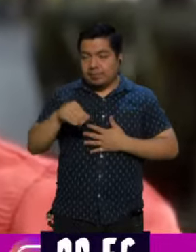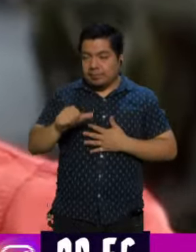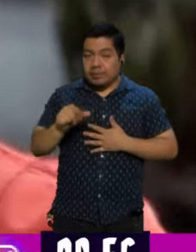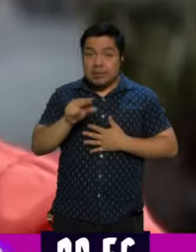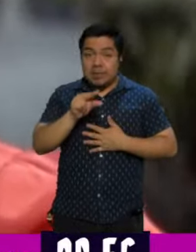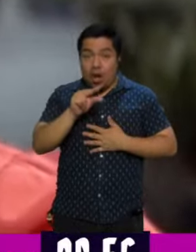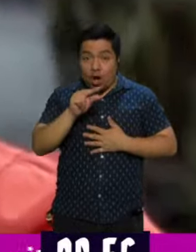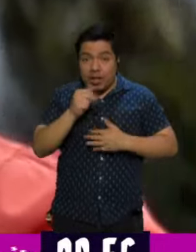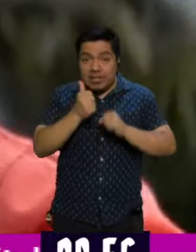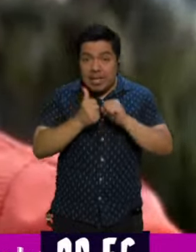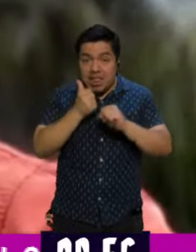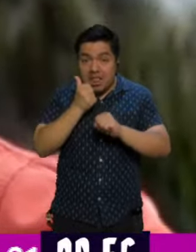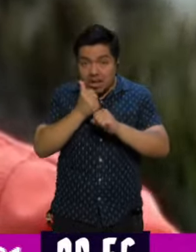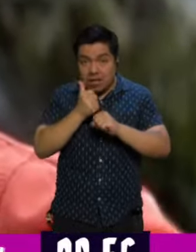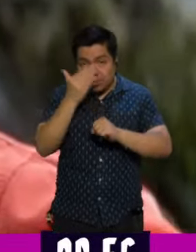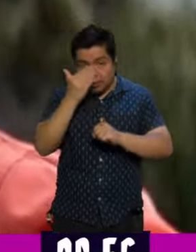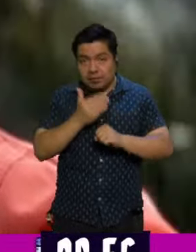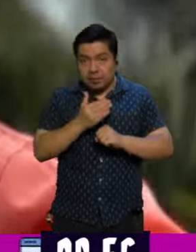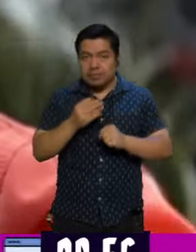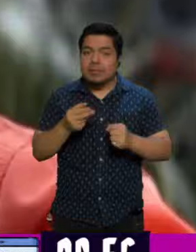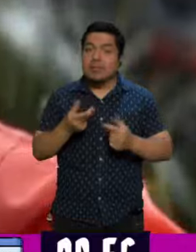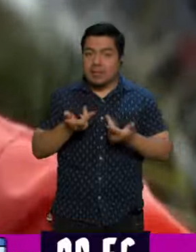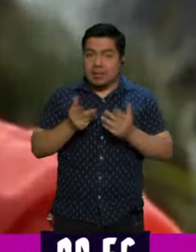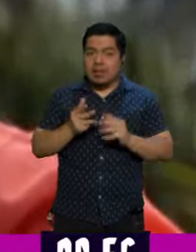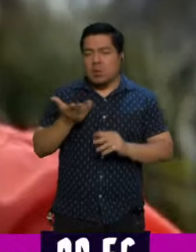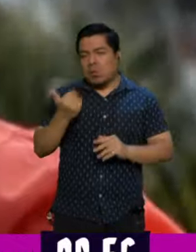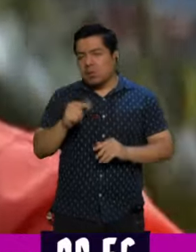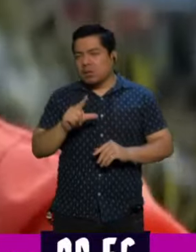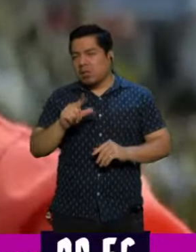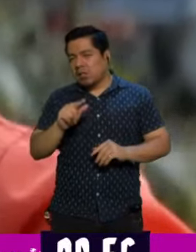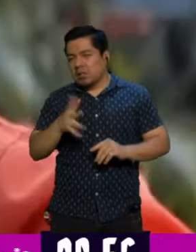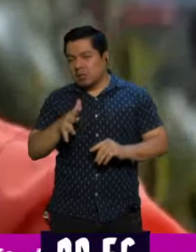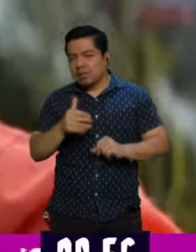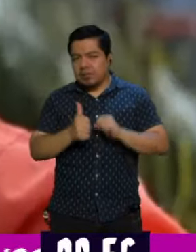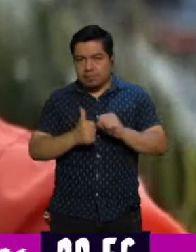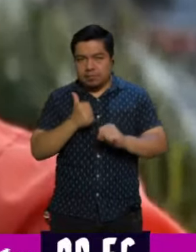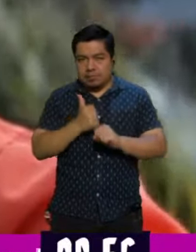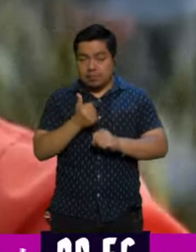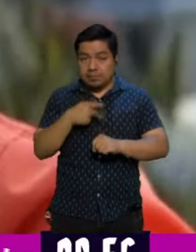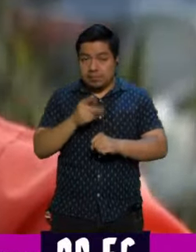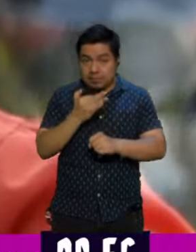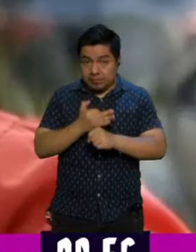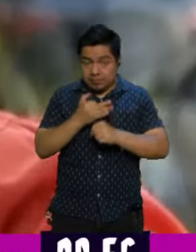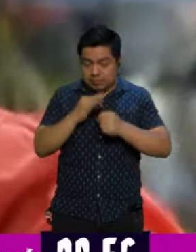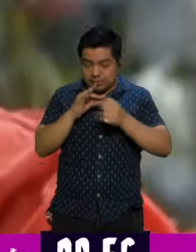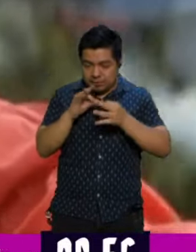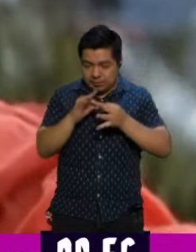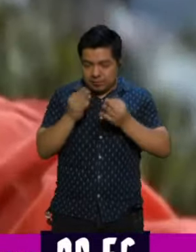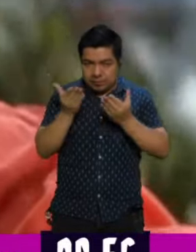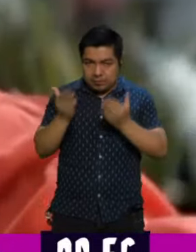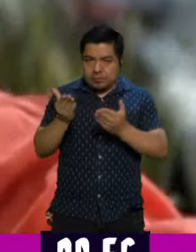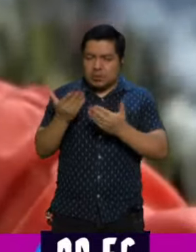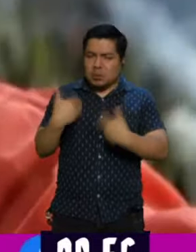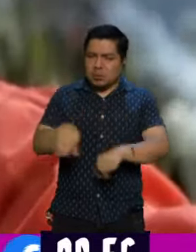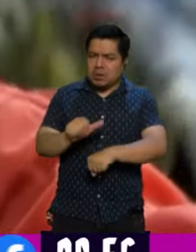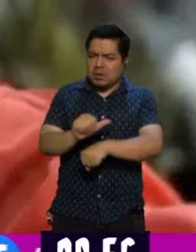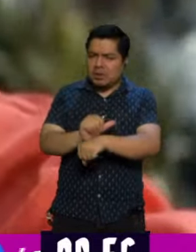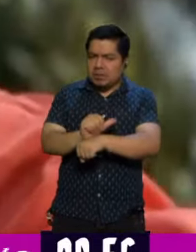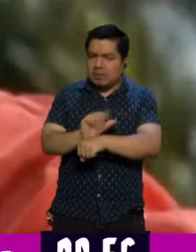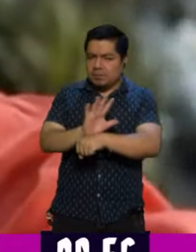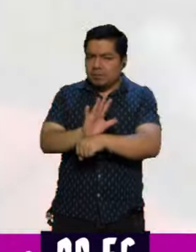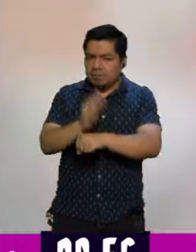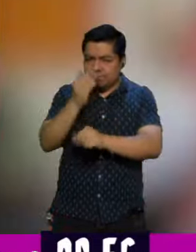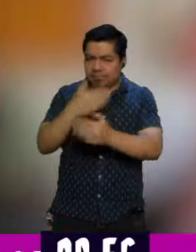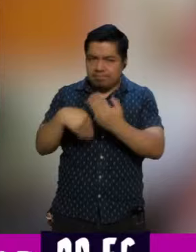80 años, interpreta a Benjamin Franklin, quien estaba en sus 70 cuando ocurrió esta historia. Pero bueno, vamos a ver qué es lo que me contó este astro del cine